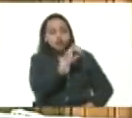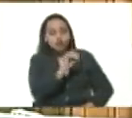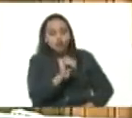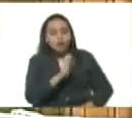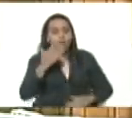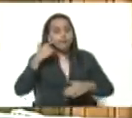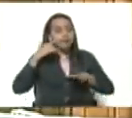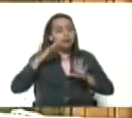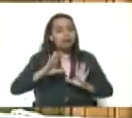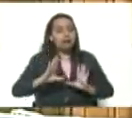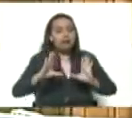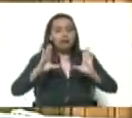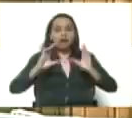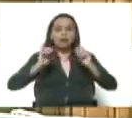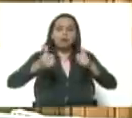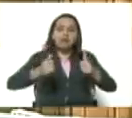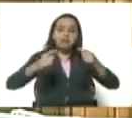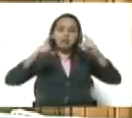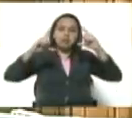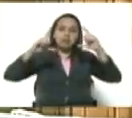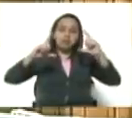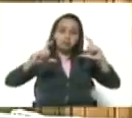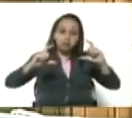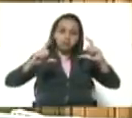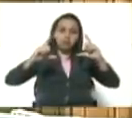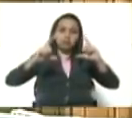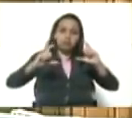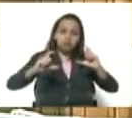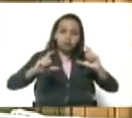aparentemente comienza a dar resultado